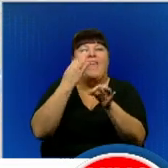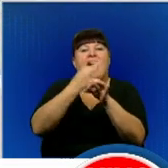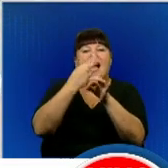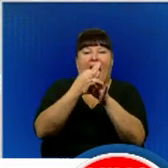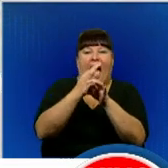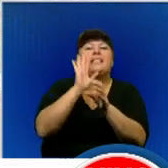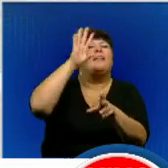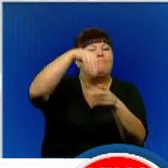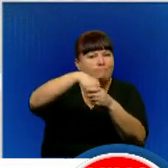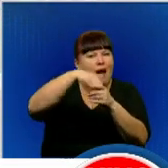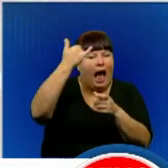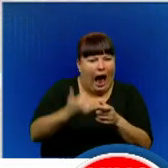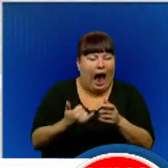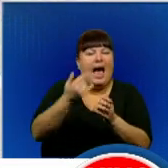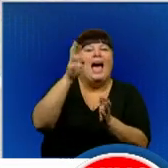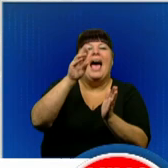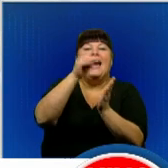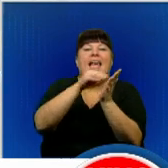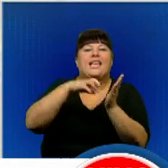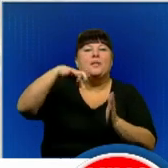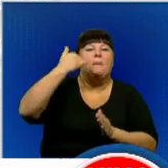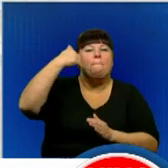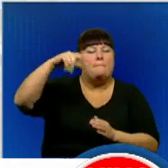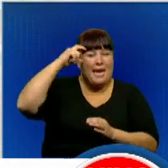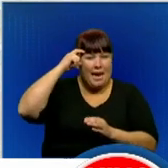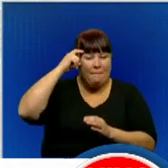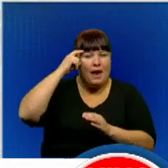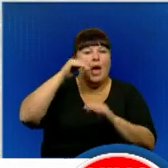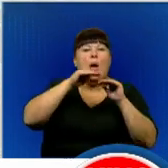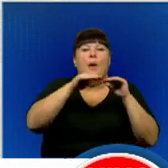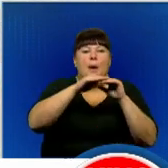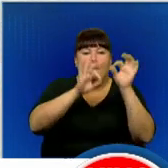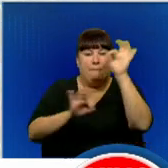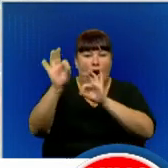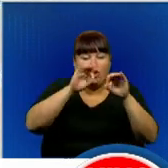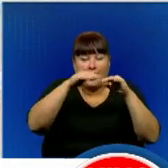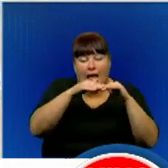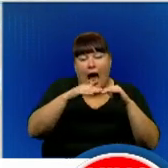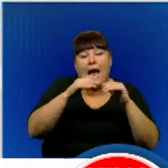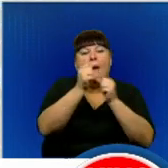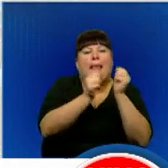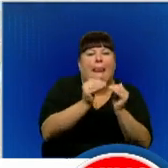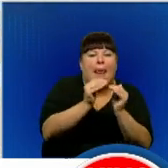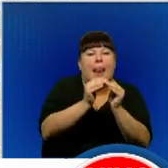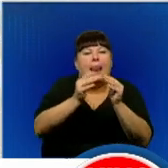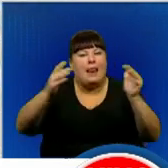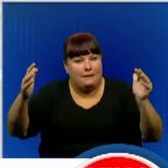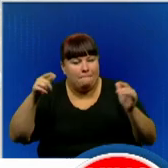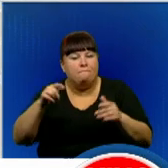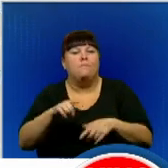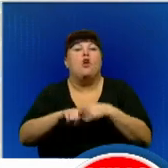incluida en el registro de pyme fijando una escala de alícuotas para micro y pequeñas empresas